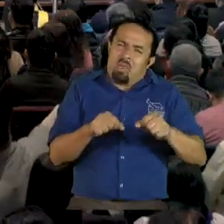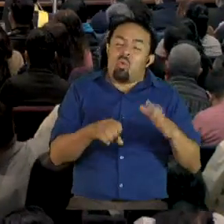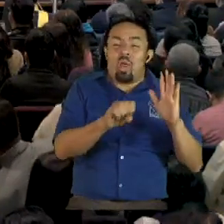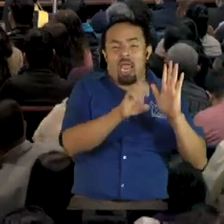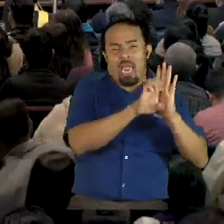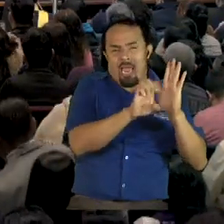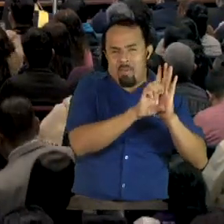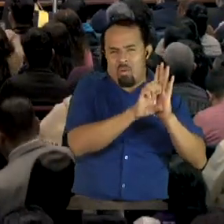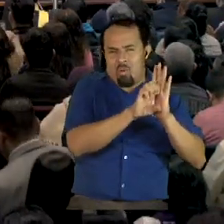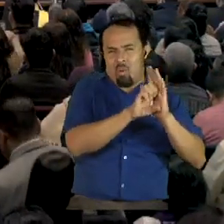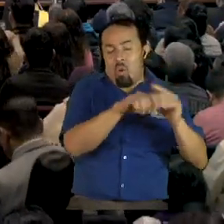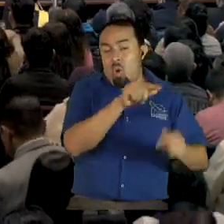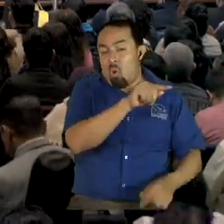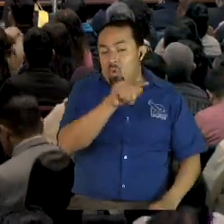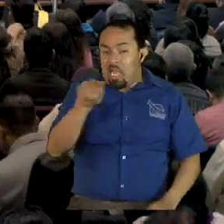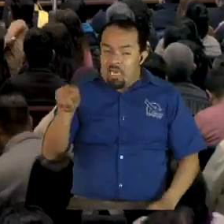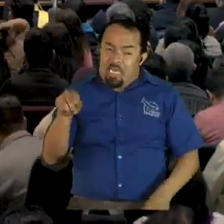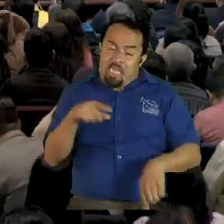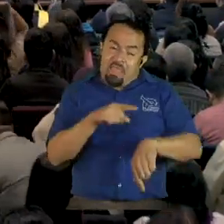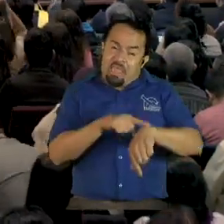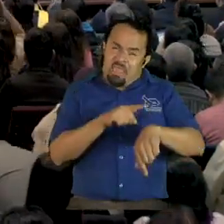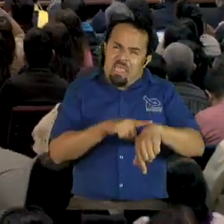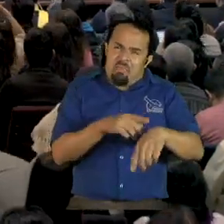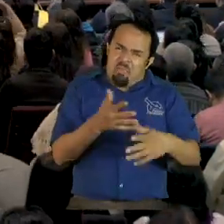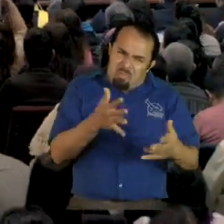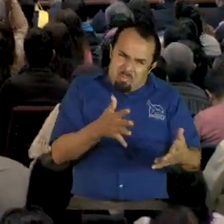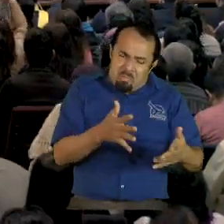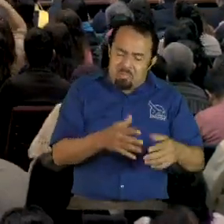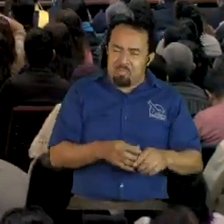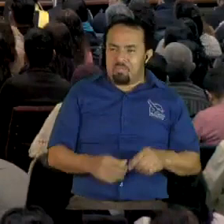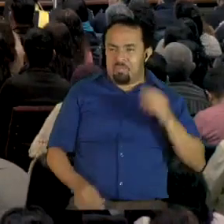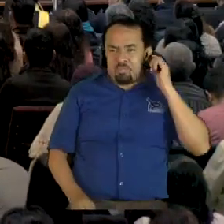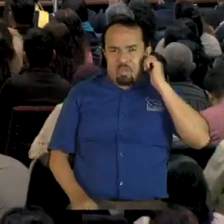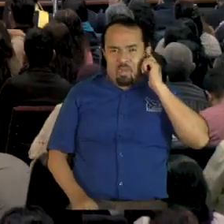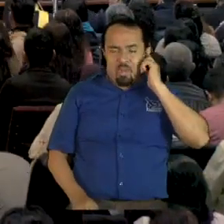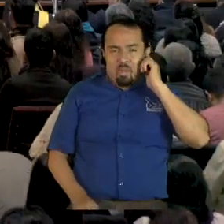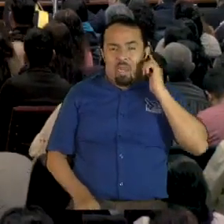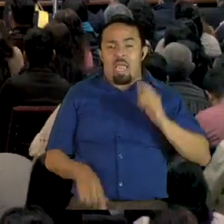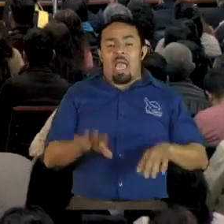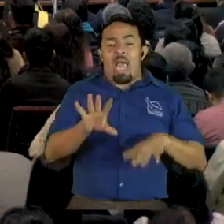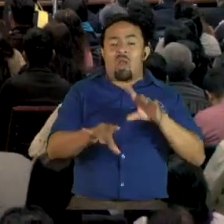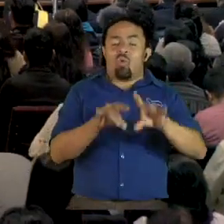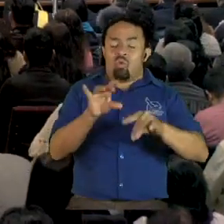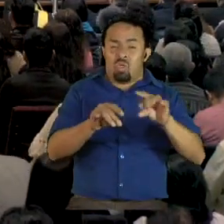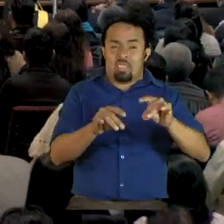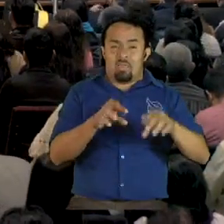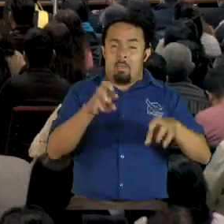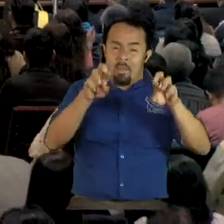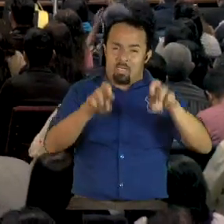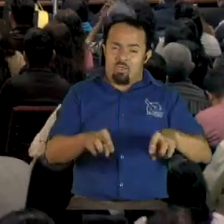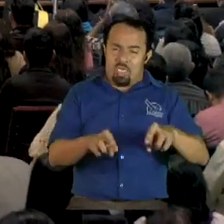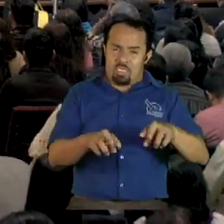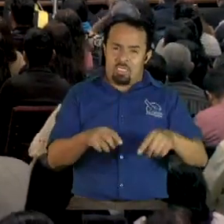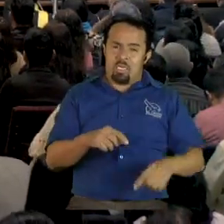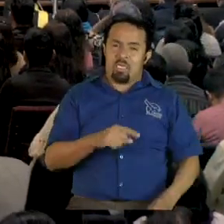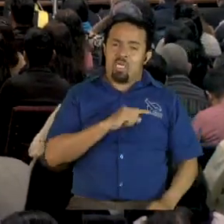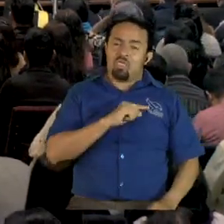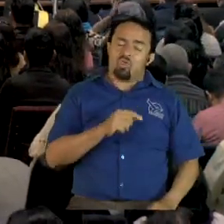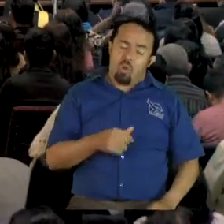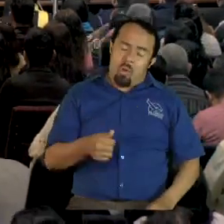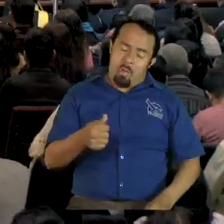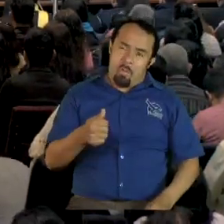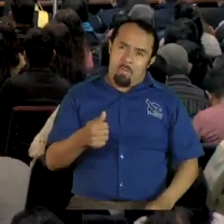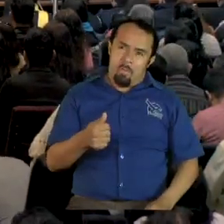una línea de tiempo, no que necesariamente sea así, porque algunos seres humanos maduran antes que otros, pero pongamos una línea de